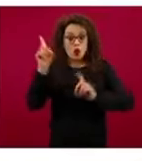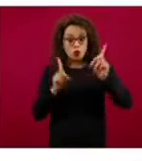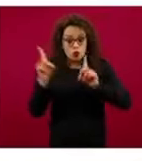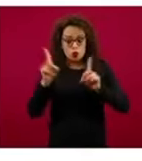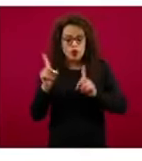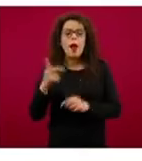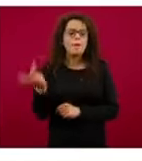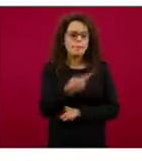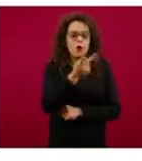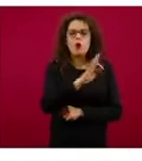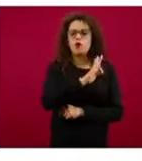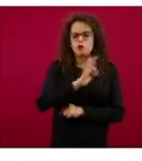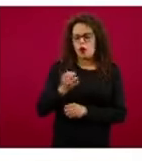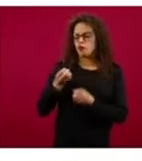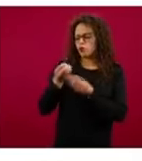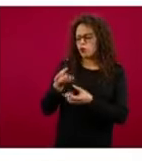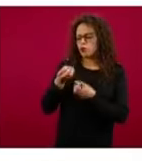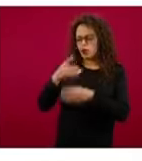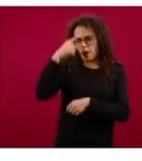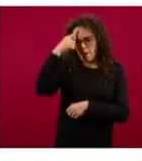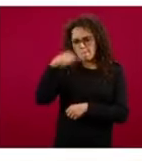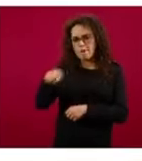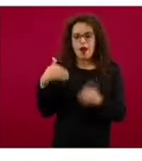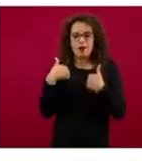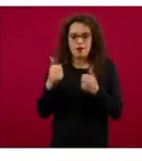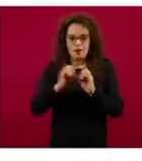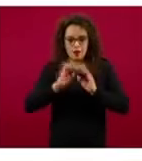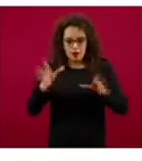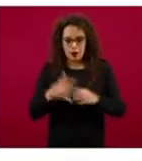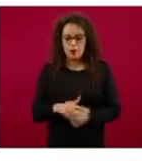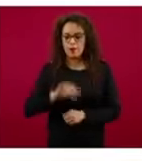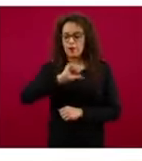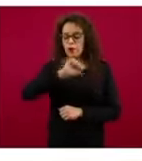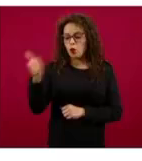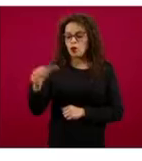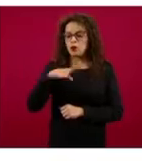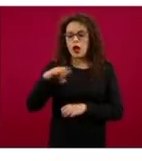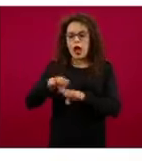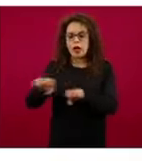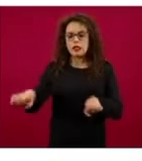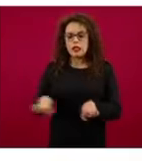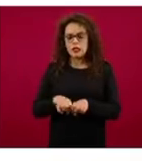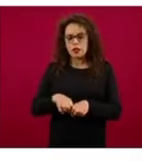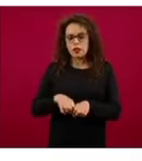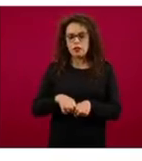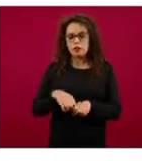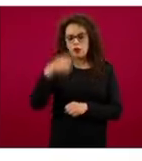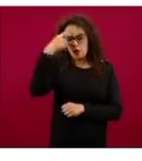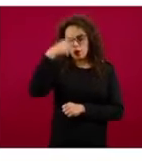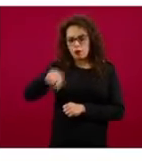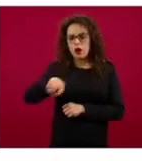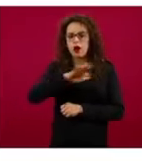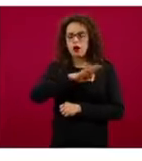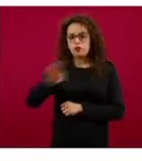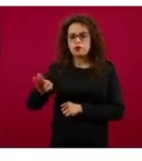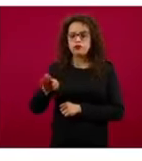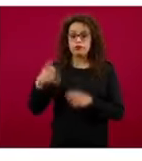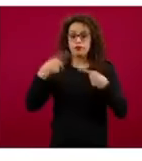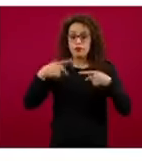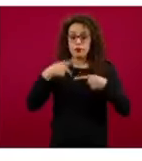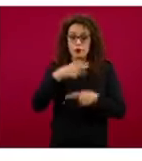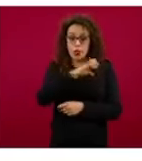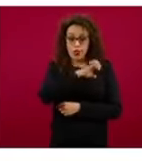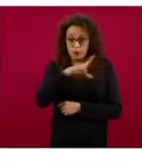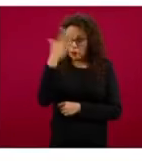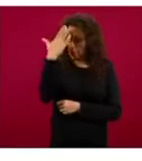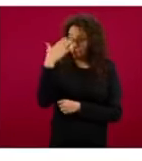rotatoria. Otra estrategia que tenemos son brigadas médico-especialistas, donde hemos tenido ya visitas presenciales de grupos de expertos que